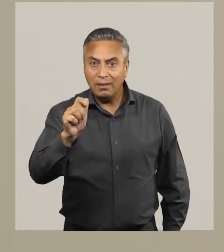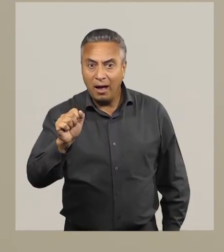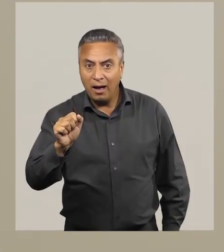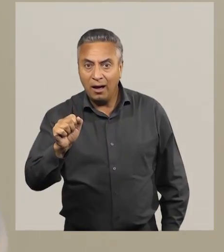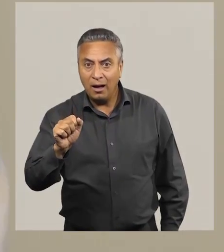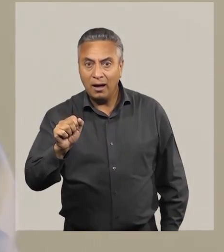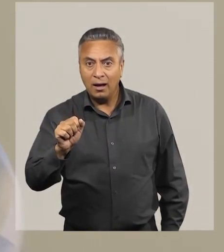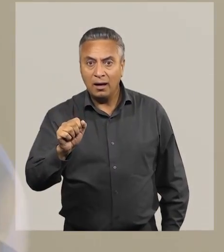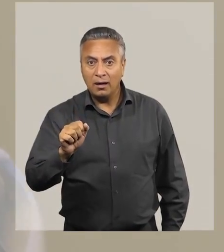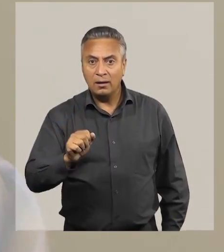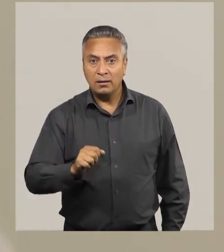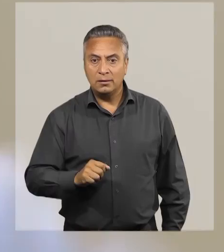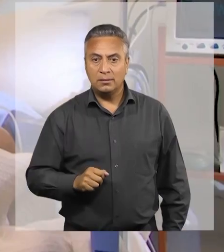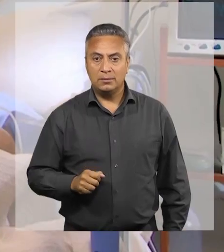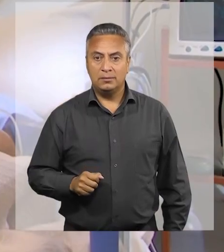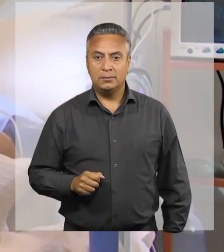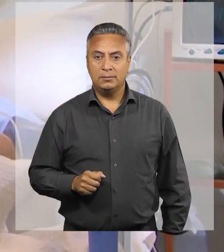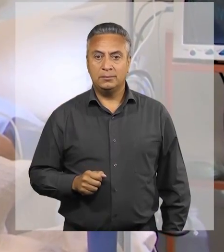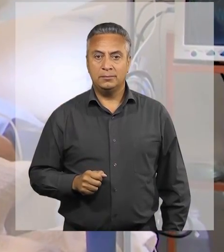¿Rita?